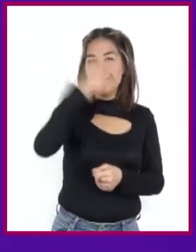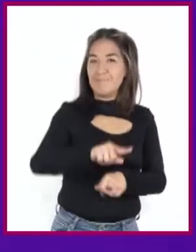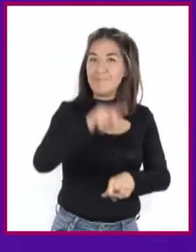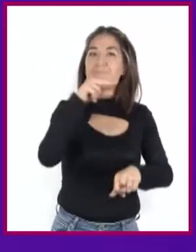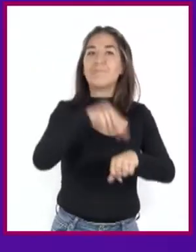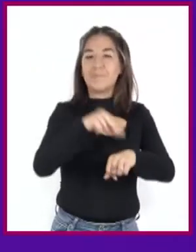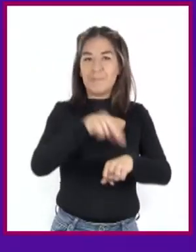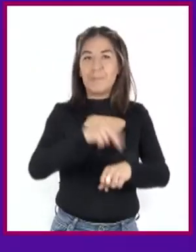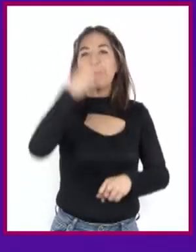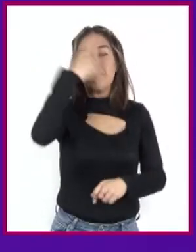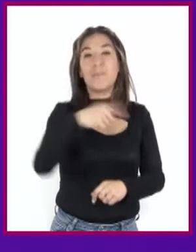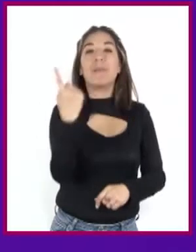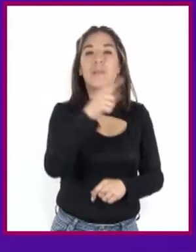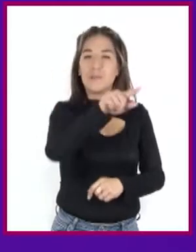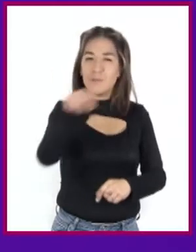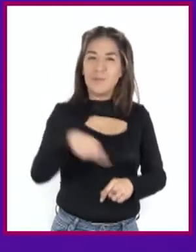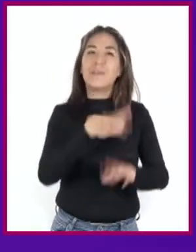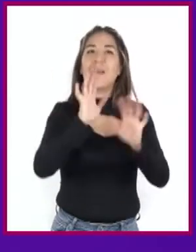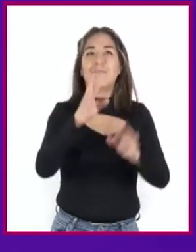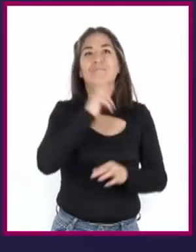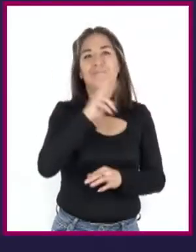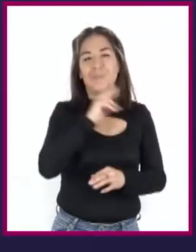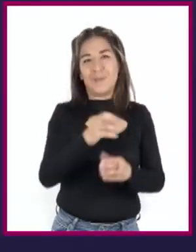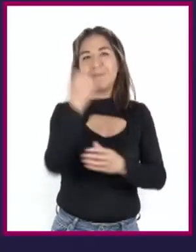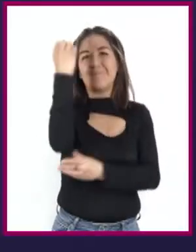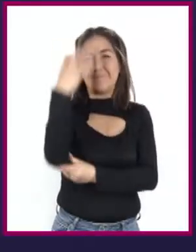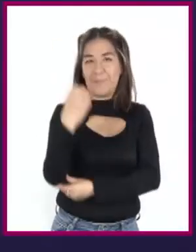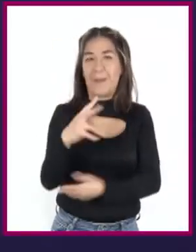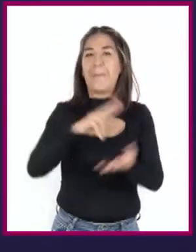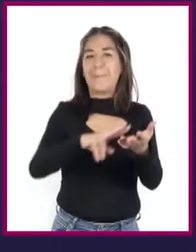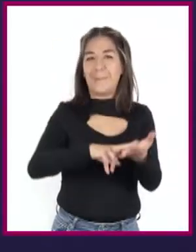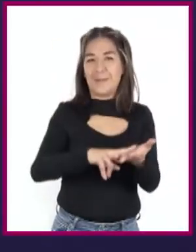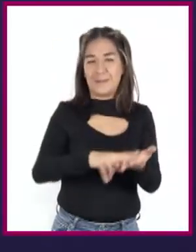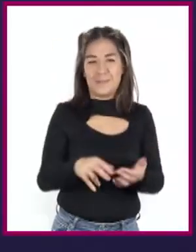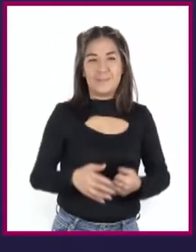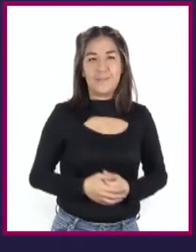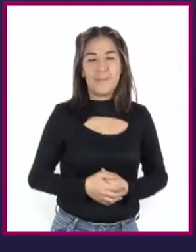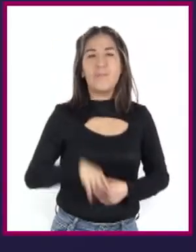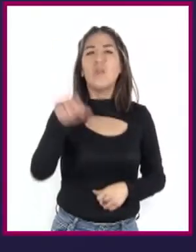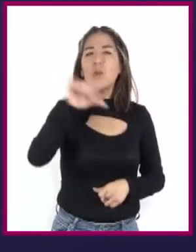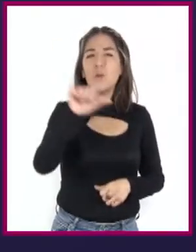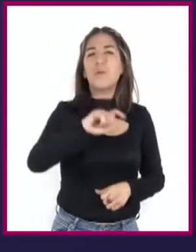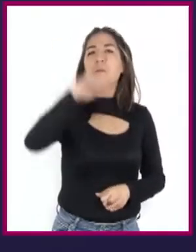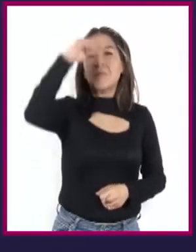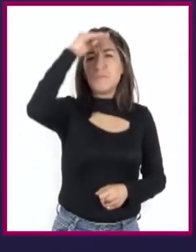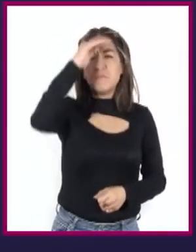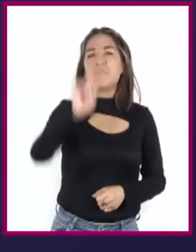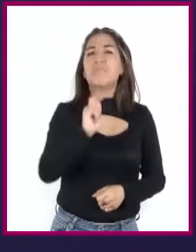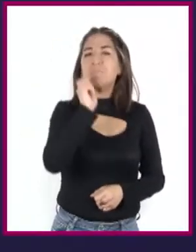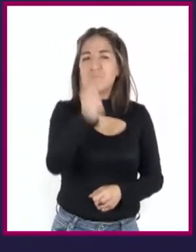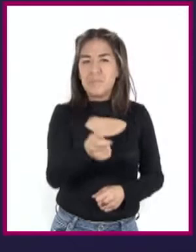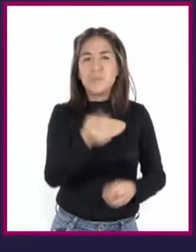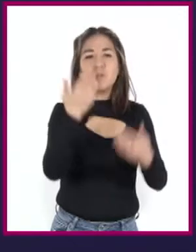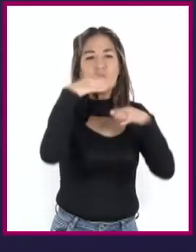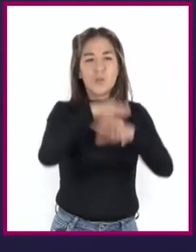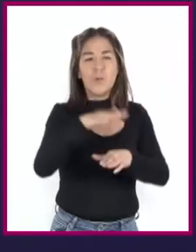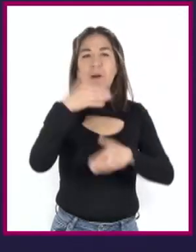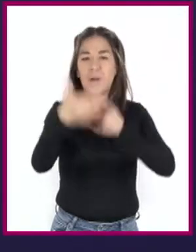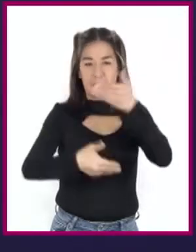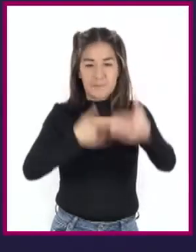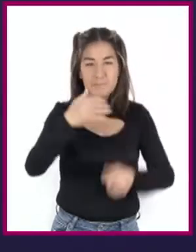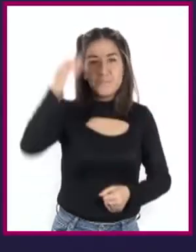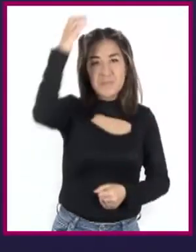que pronto podamos llegar al semáforo verde. En esta ocasión reflexionaremos sobre cómo los avances en la ciencia